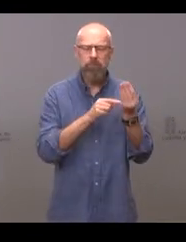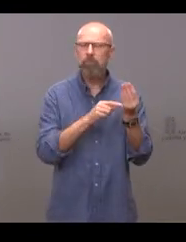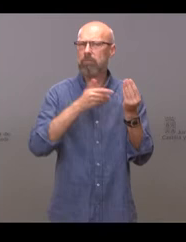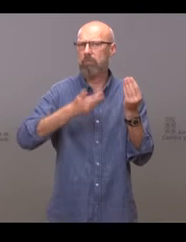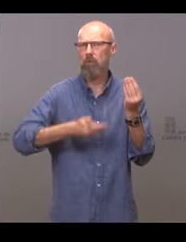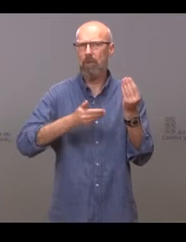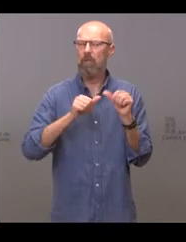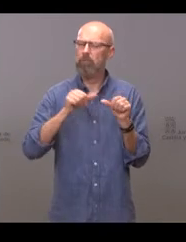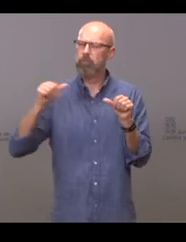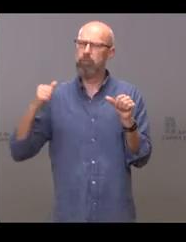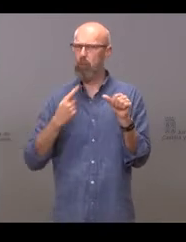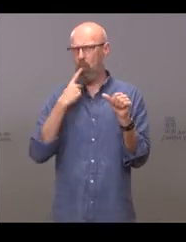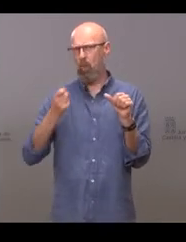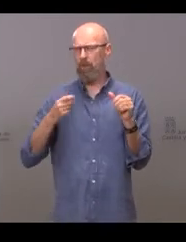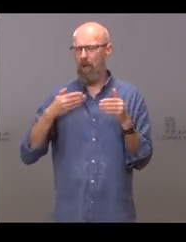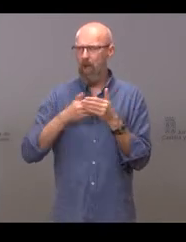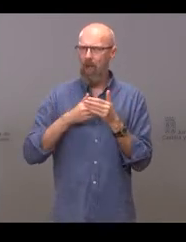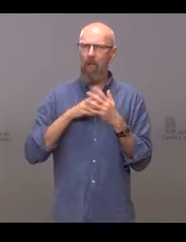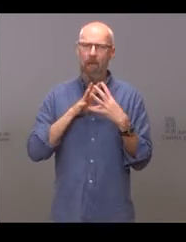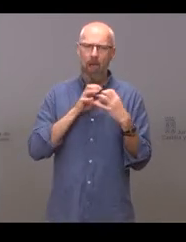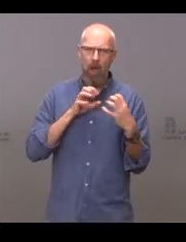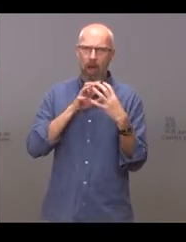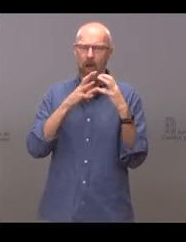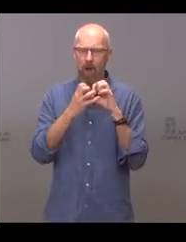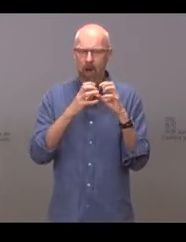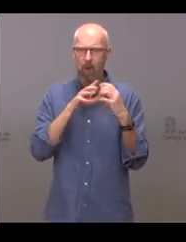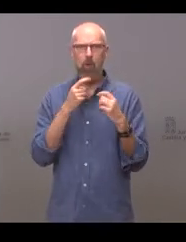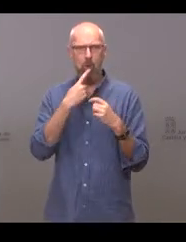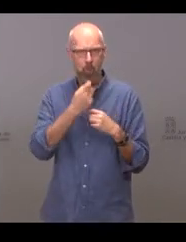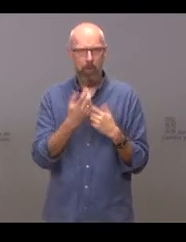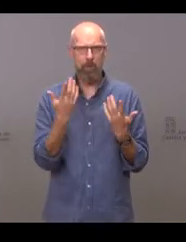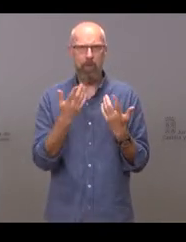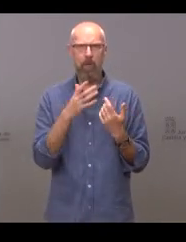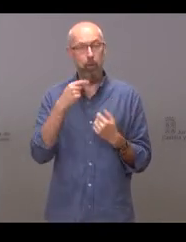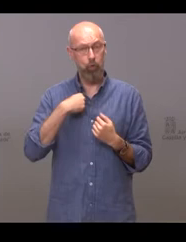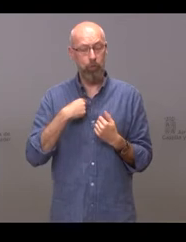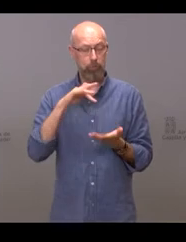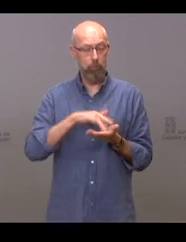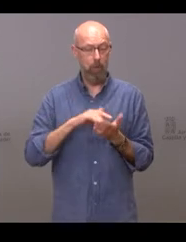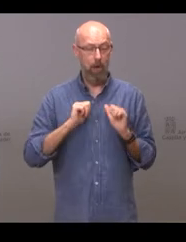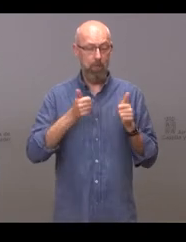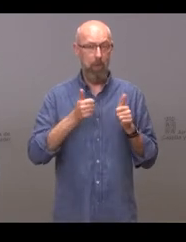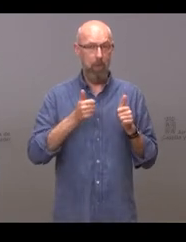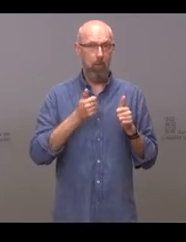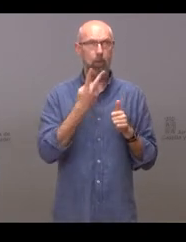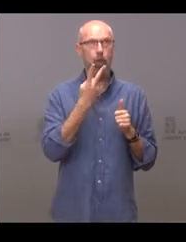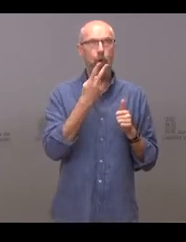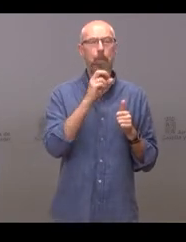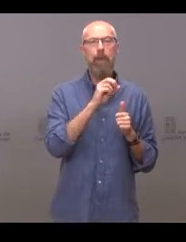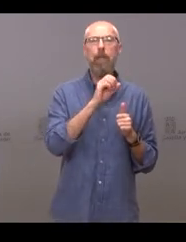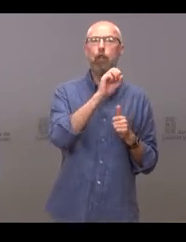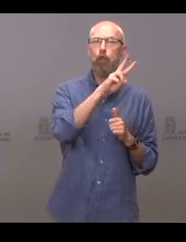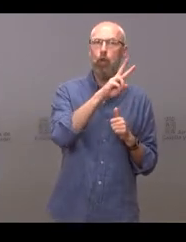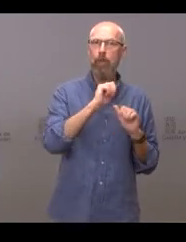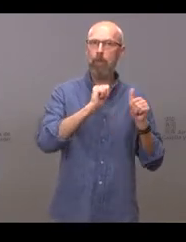realmente yo desde que llevo en el desempeño de este cargo en el año 2012 creo que ha sido